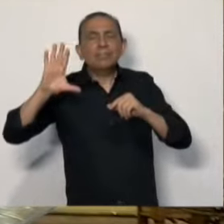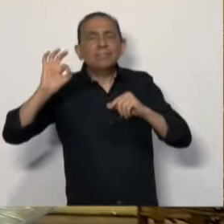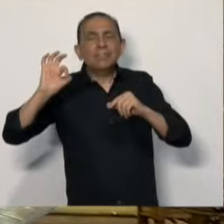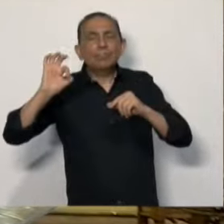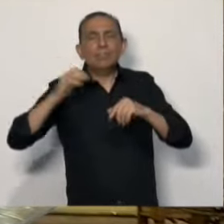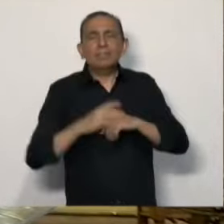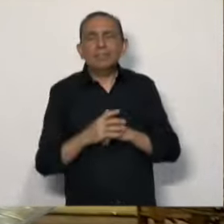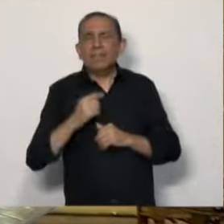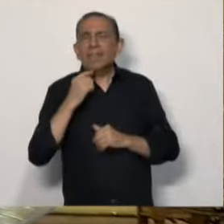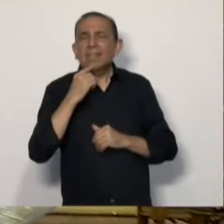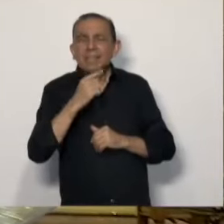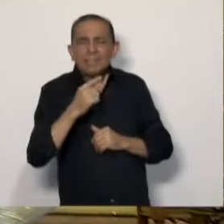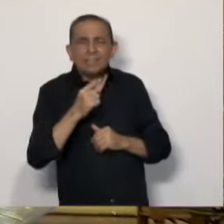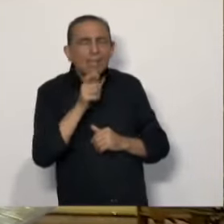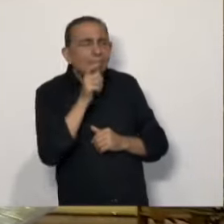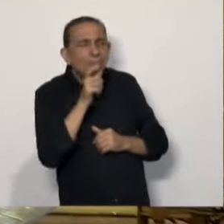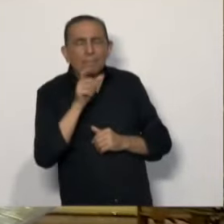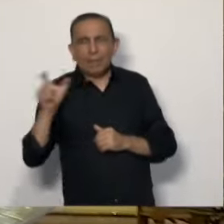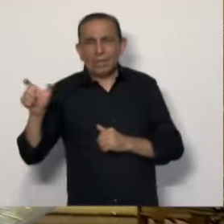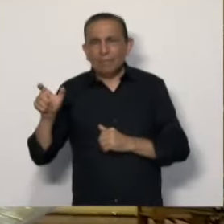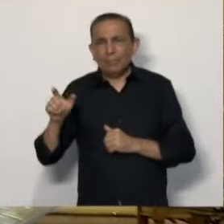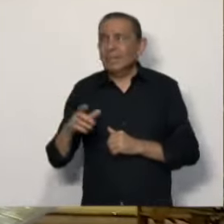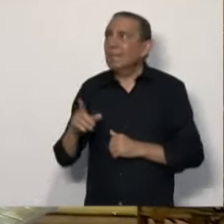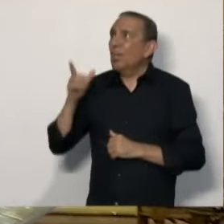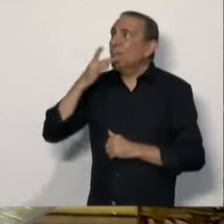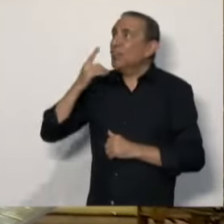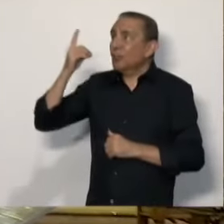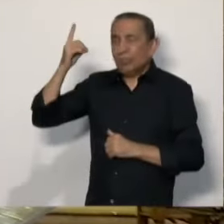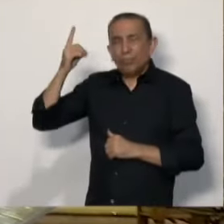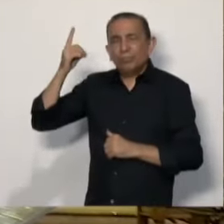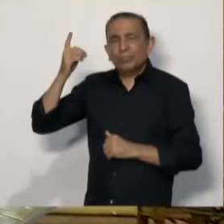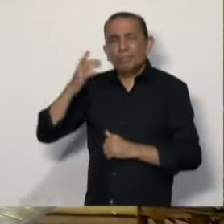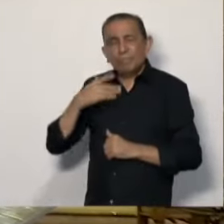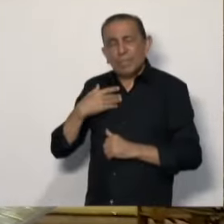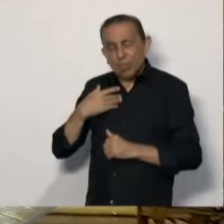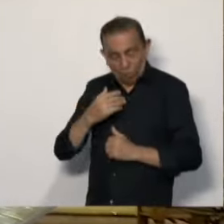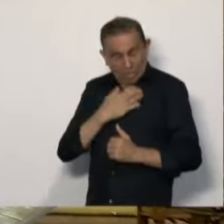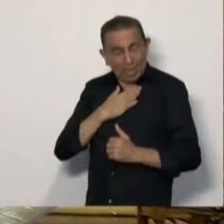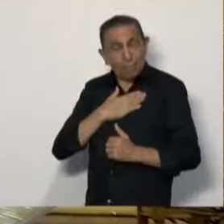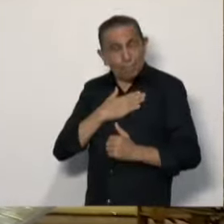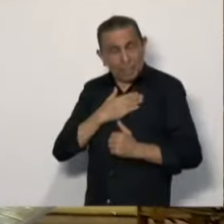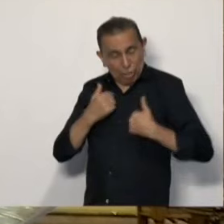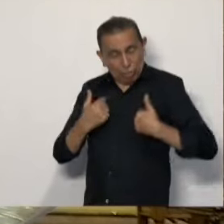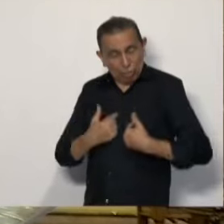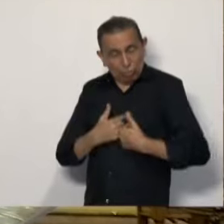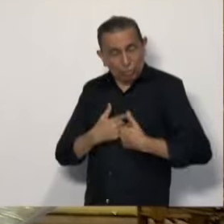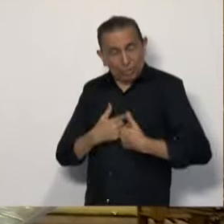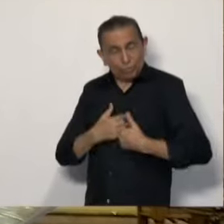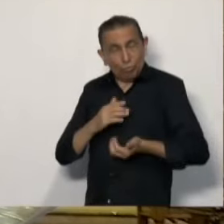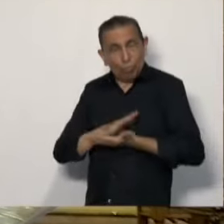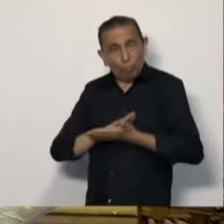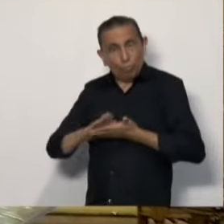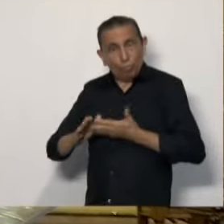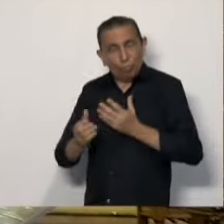dice en su antífona: «Crea en mí un corazón puro». Crea en mí un corazón